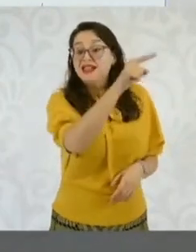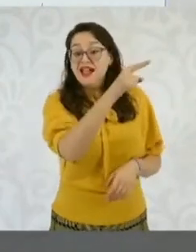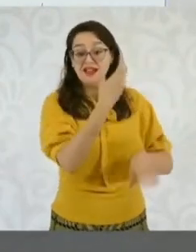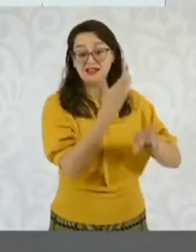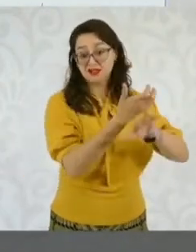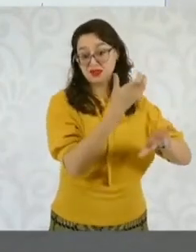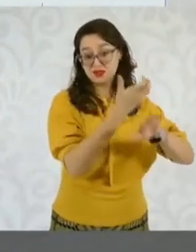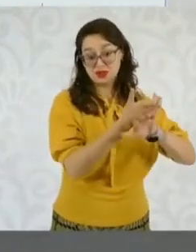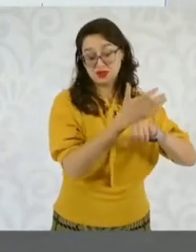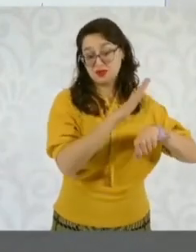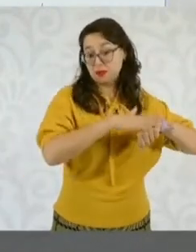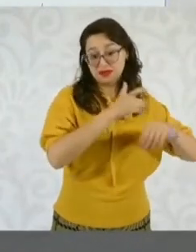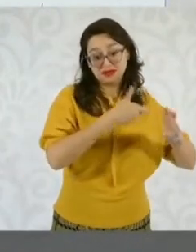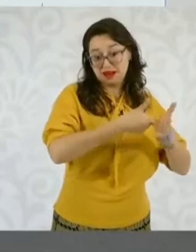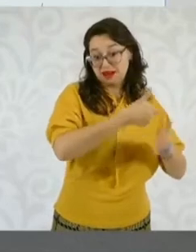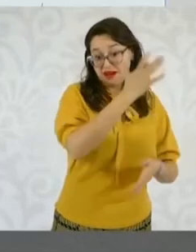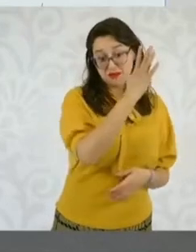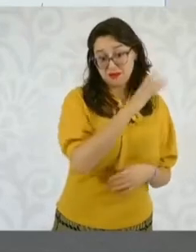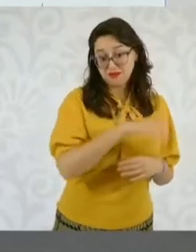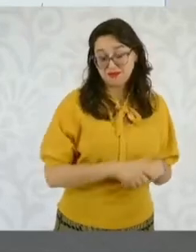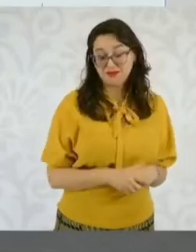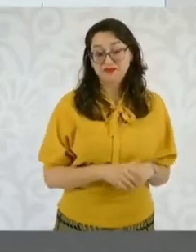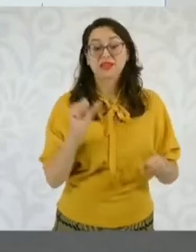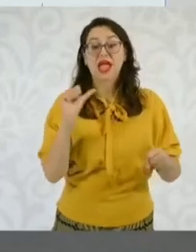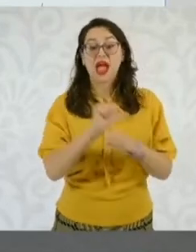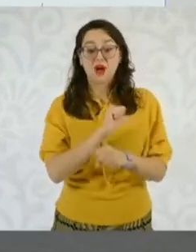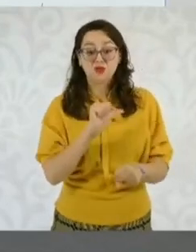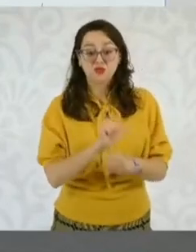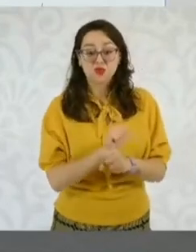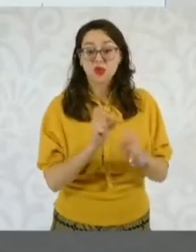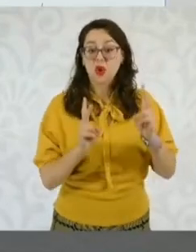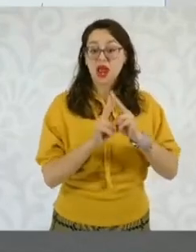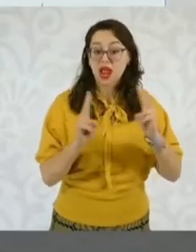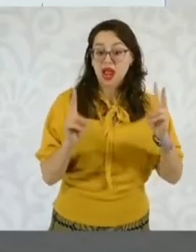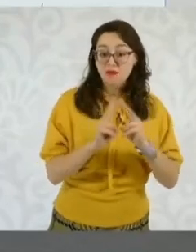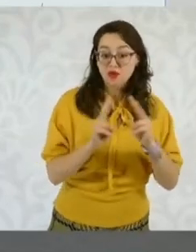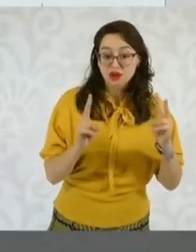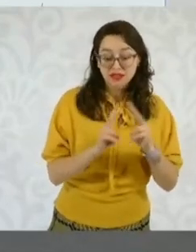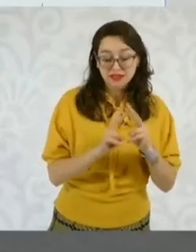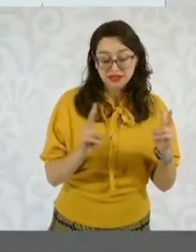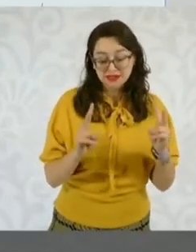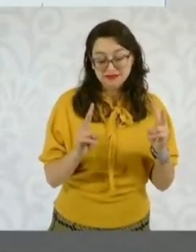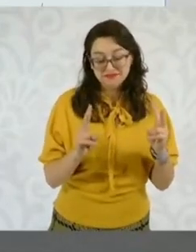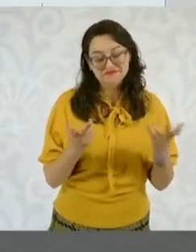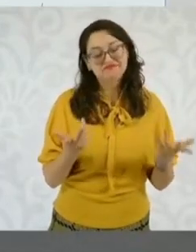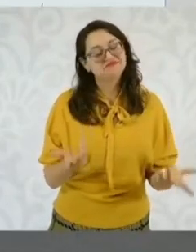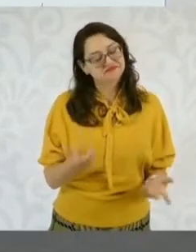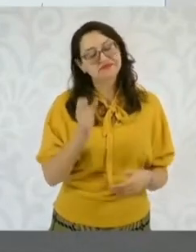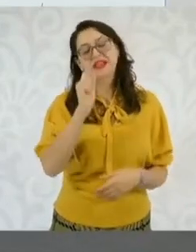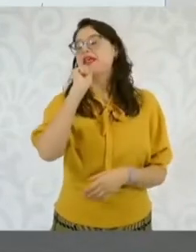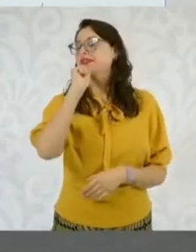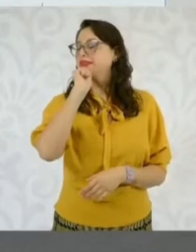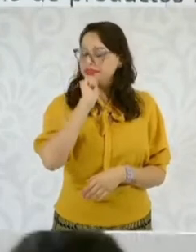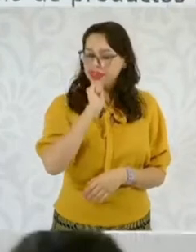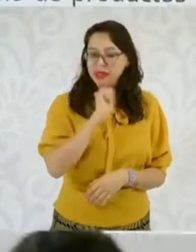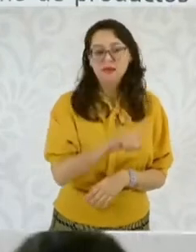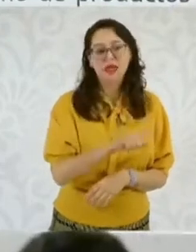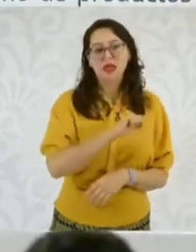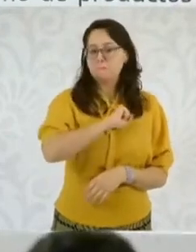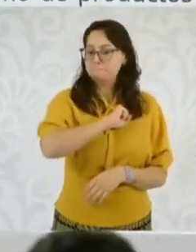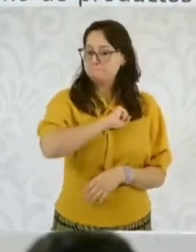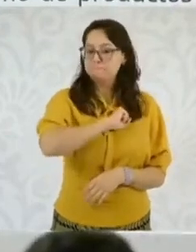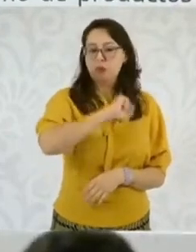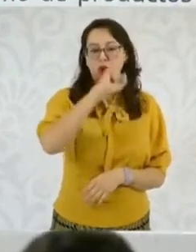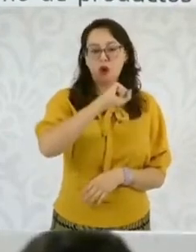Autos y camionetas en todos los concesionarios y refacciones de las principales empresas de la